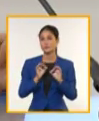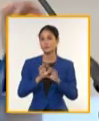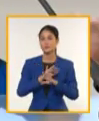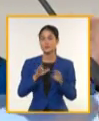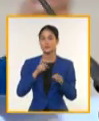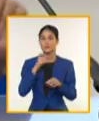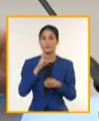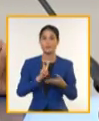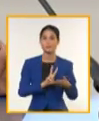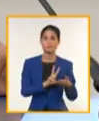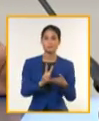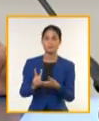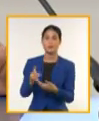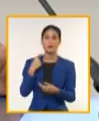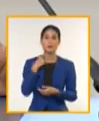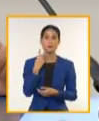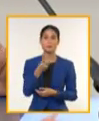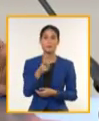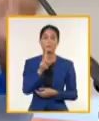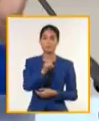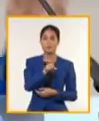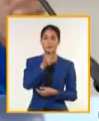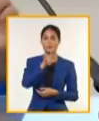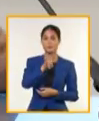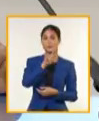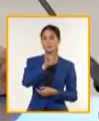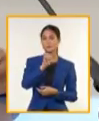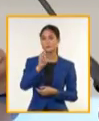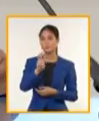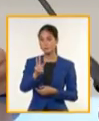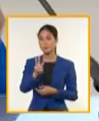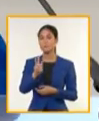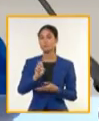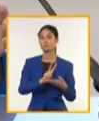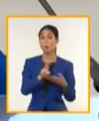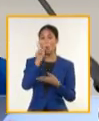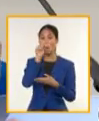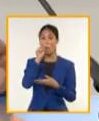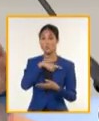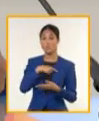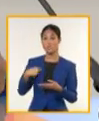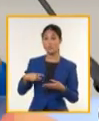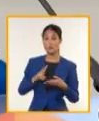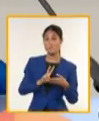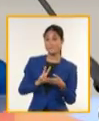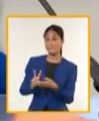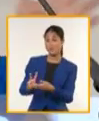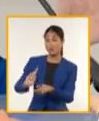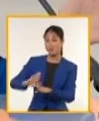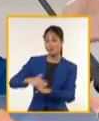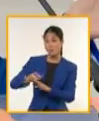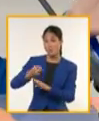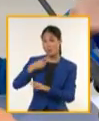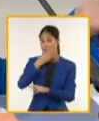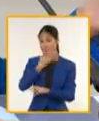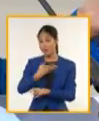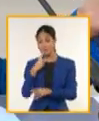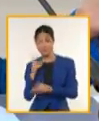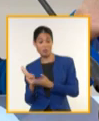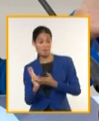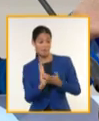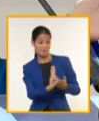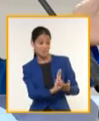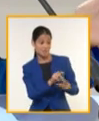Zemin en 1993. Y en 1995 Fidel visita China y camina más de 500 metros